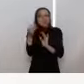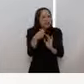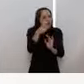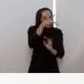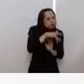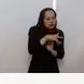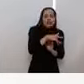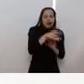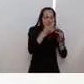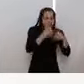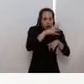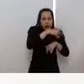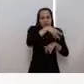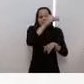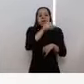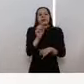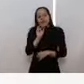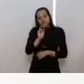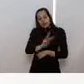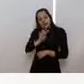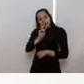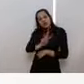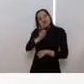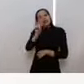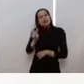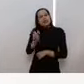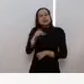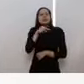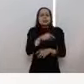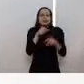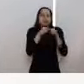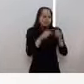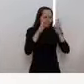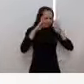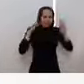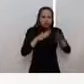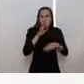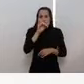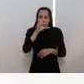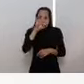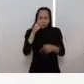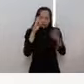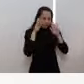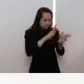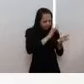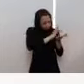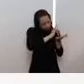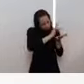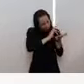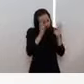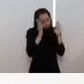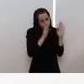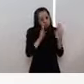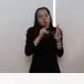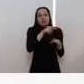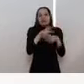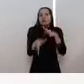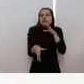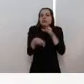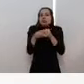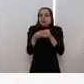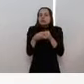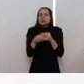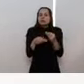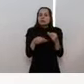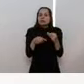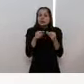y 338 pacientes requirieron cuidados intensivos a este respecto les puedo decir que esta organización permitió que